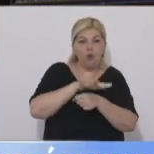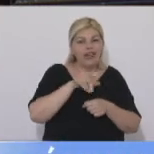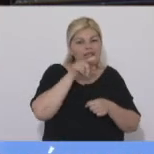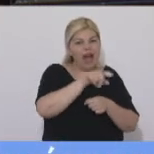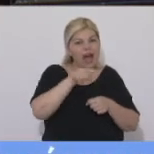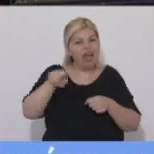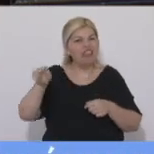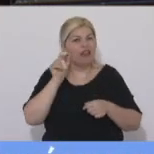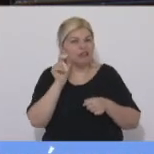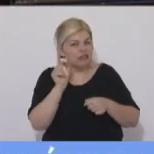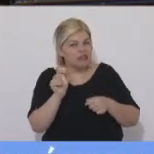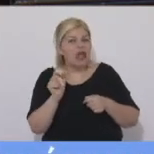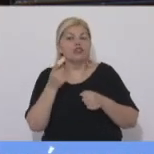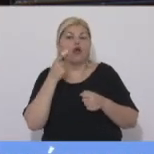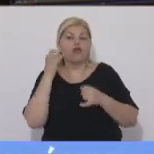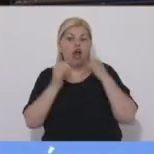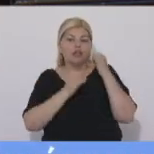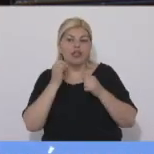el porcentaje de avance anual.